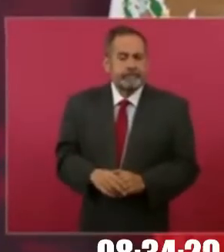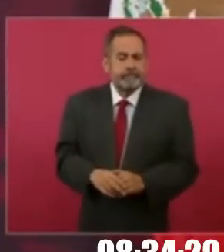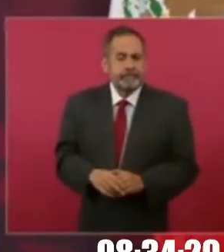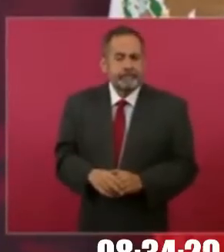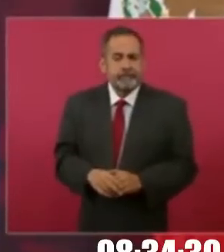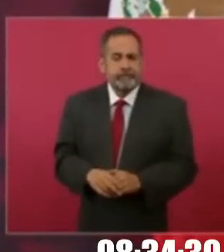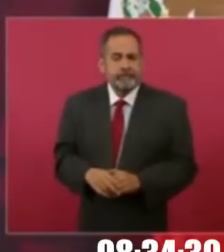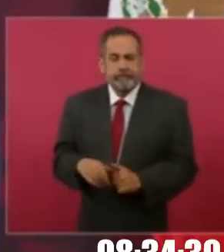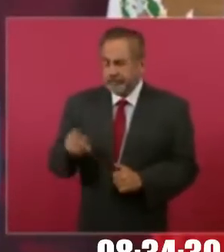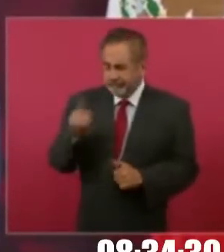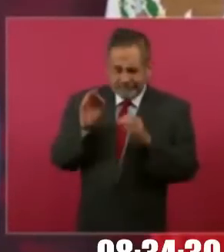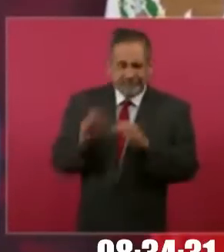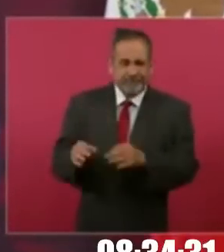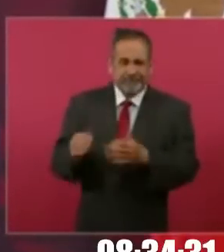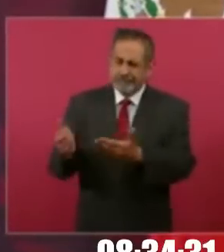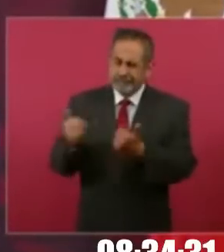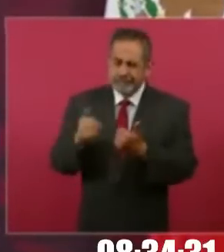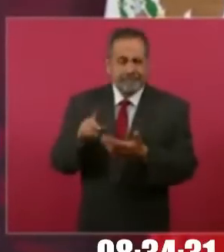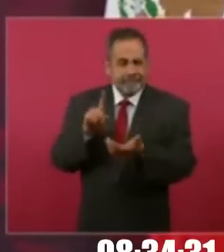una prueba